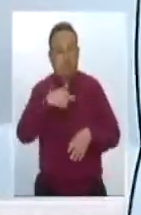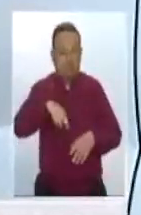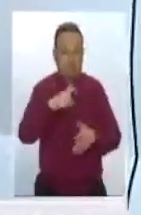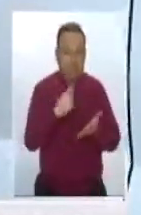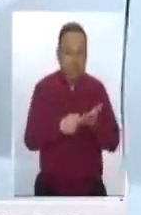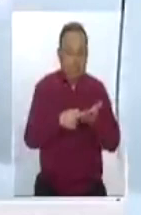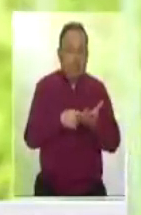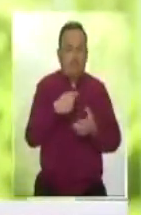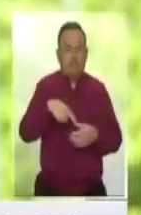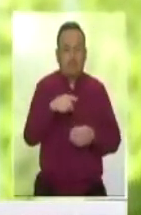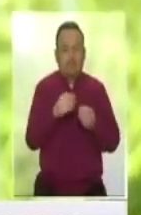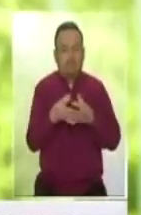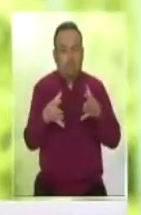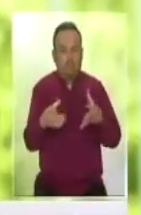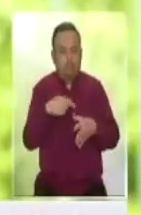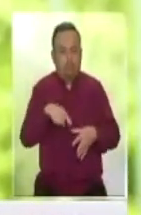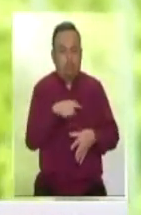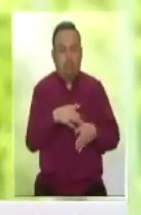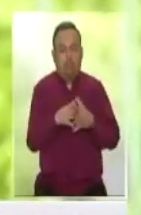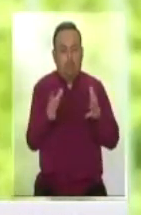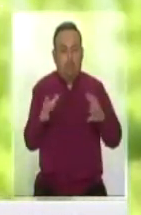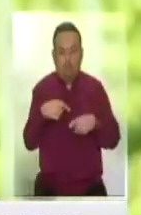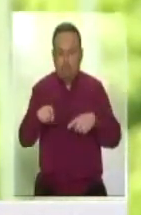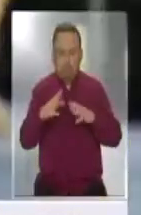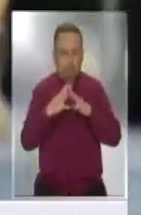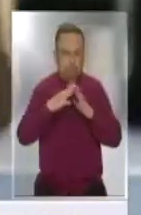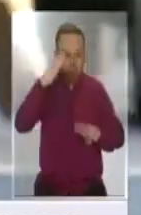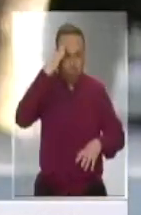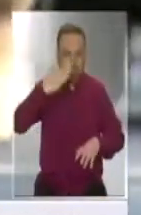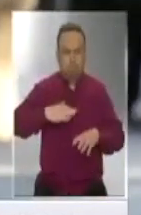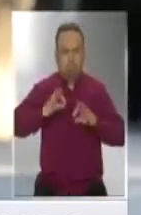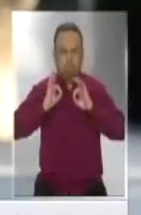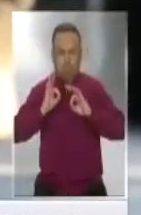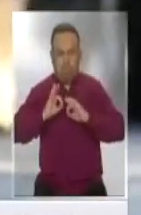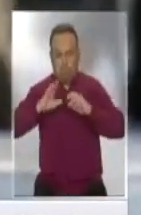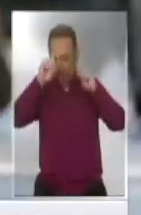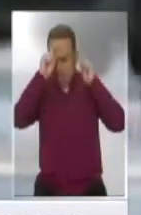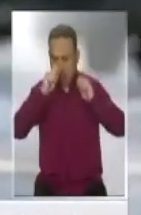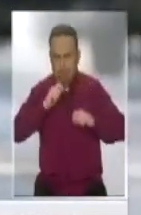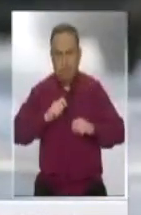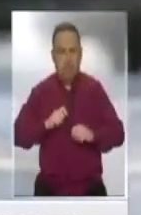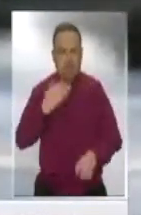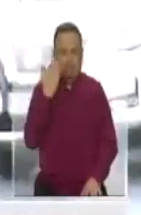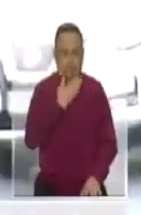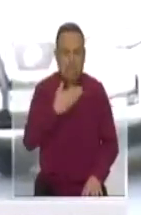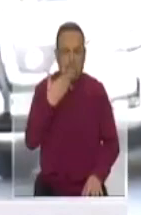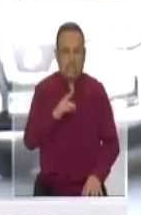de Orden desplegados en todo el país. Fuerzas especializadas para resguardar 22